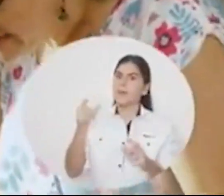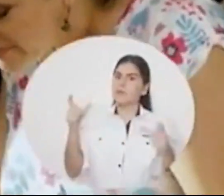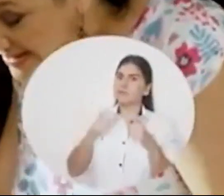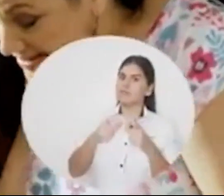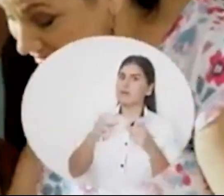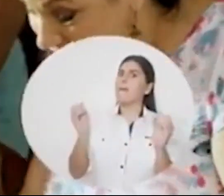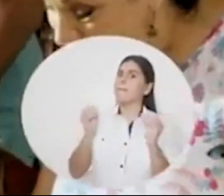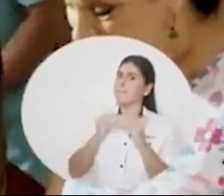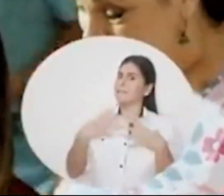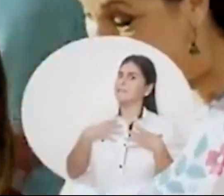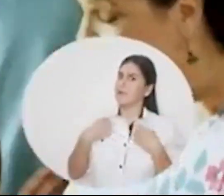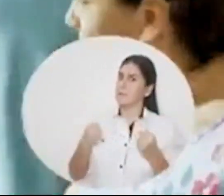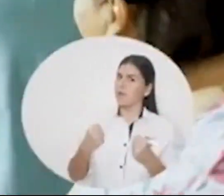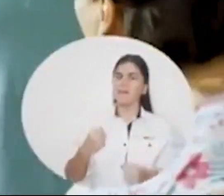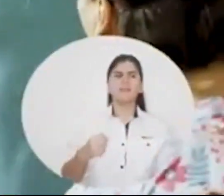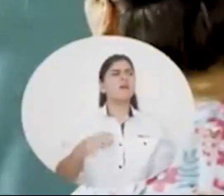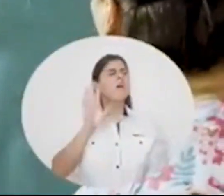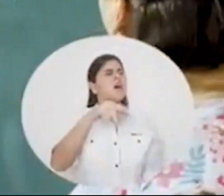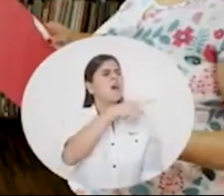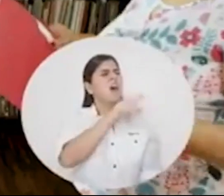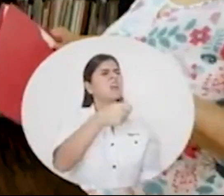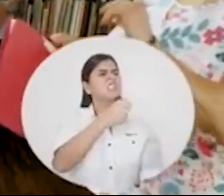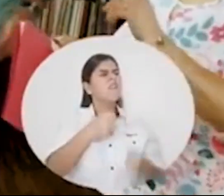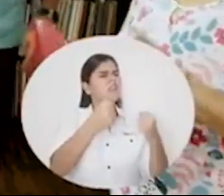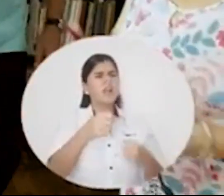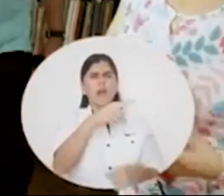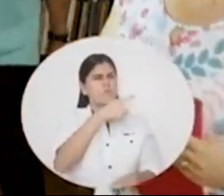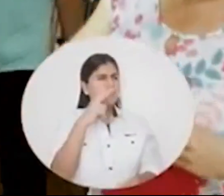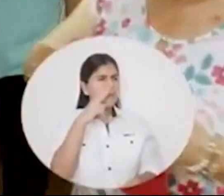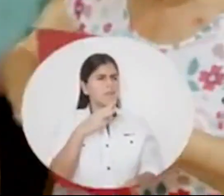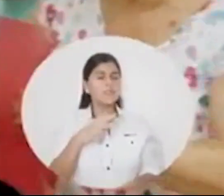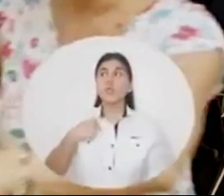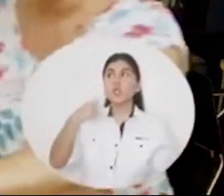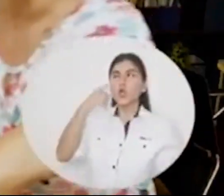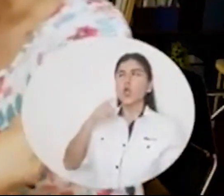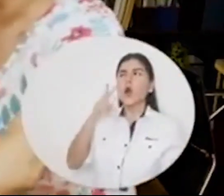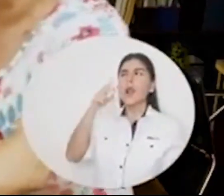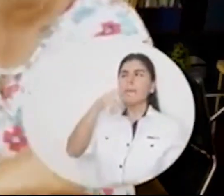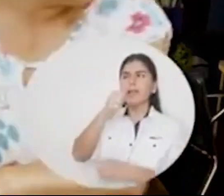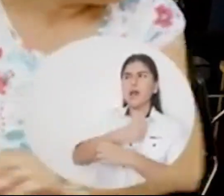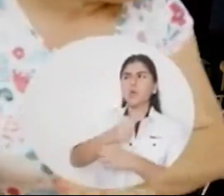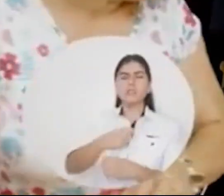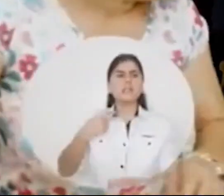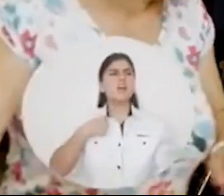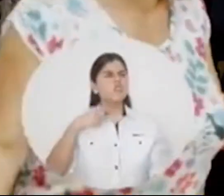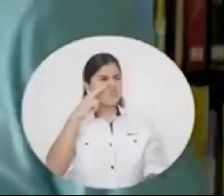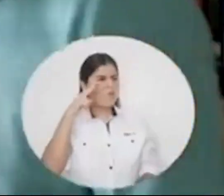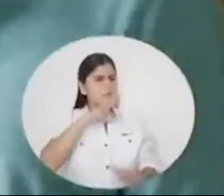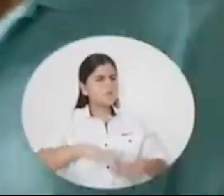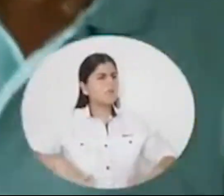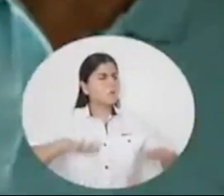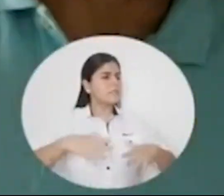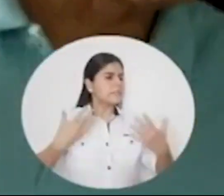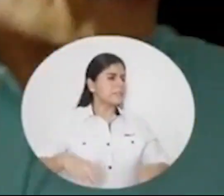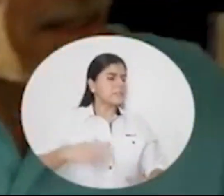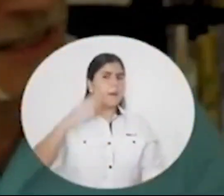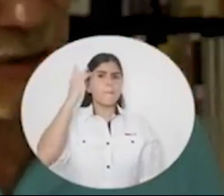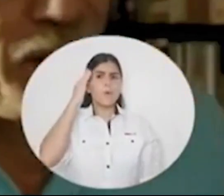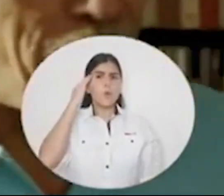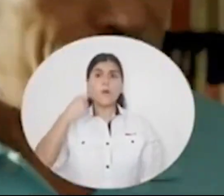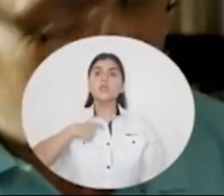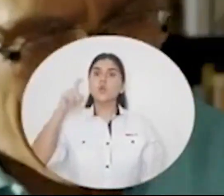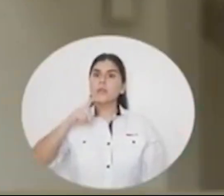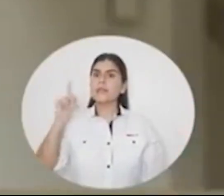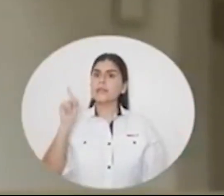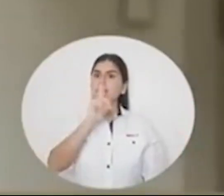que sea un poquito más saludable. ¿No han visto las llaves del carro? Mi amor, tráemelas bien en la cocina. Yo las había visto por aquí. Qué torta, tenía que hacer